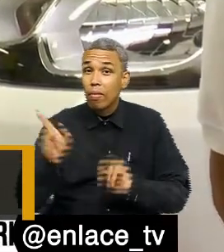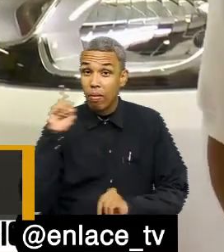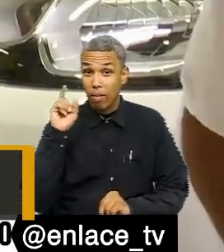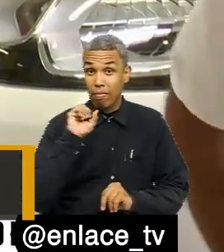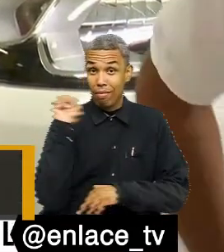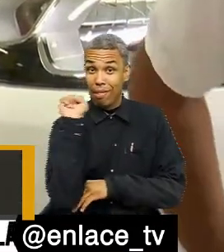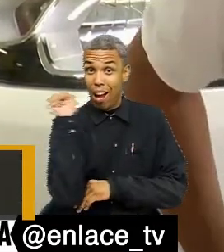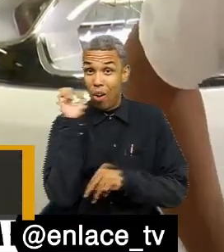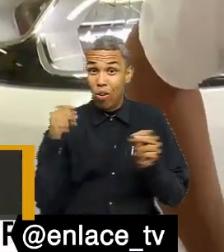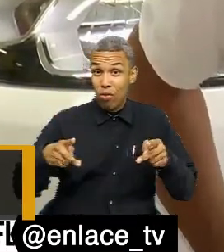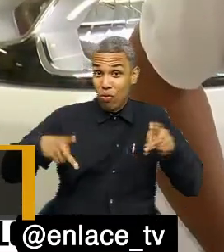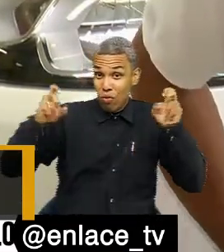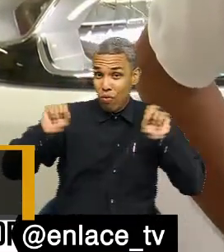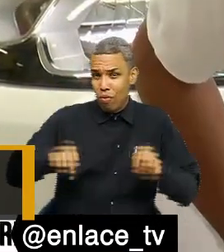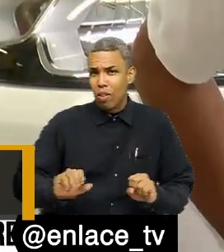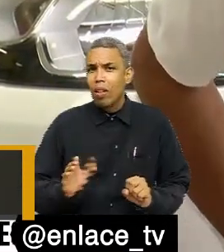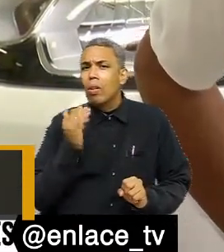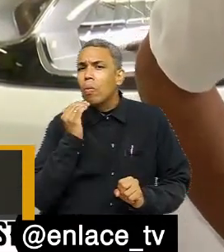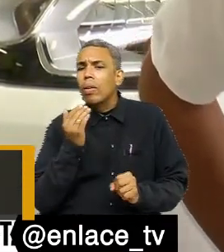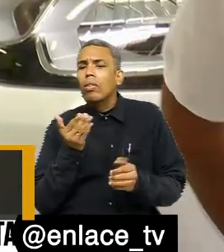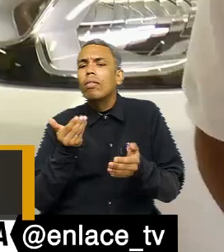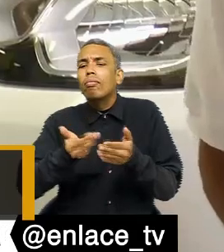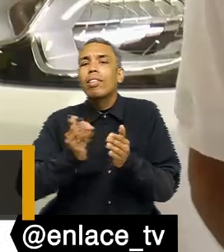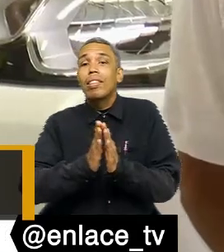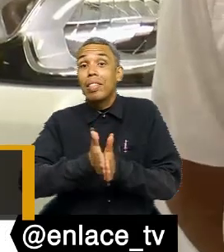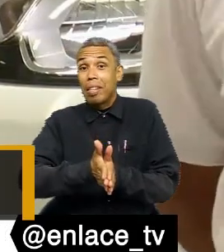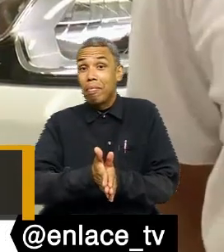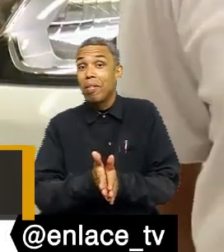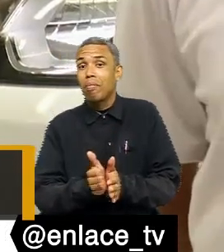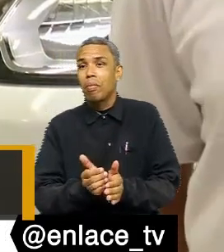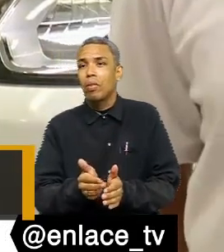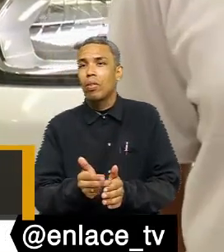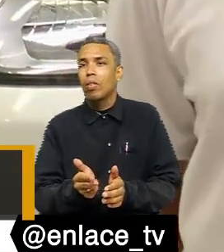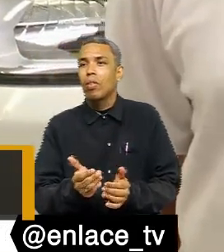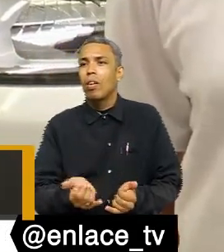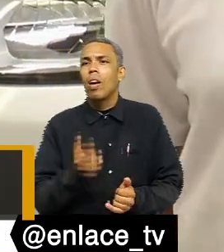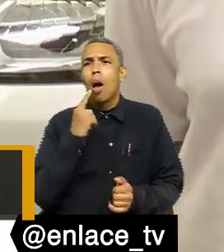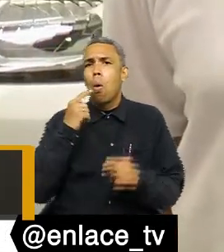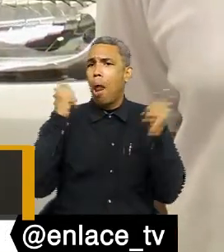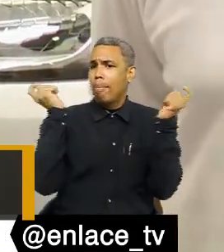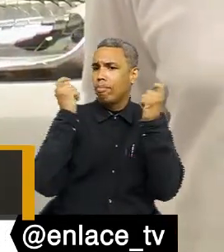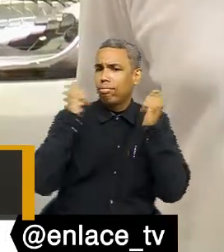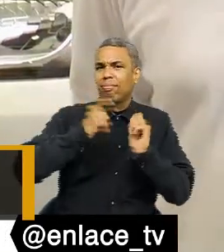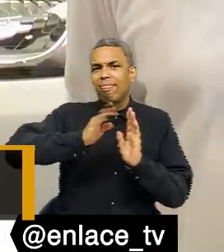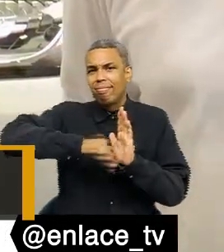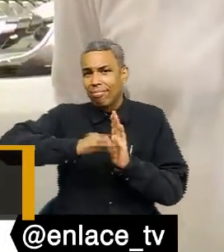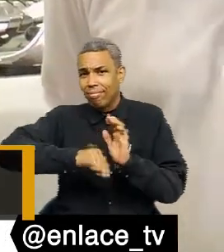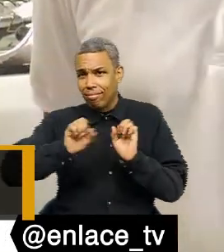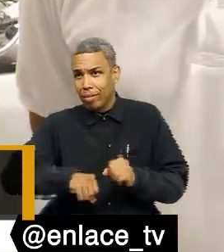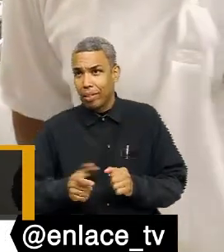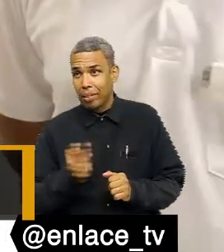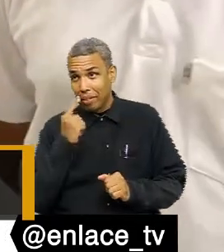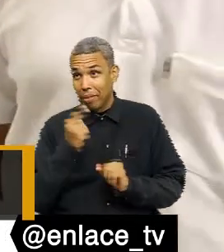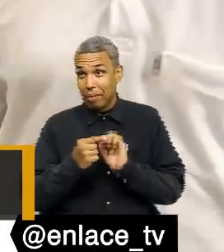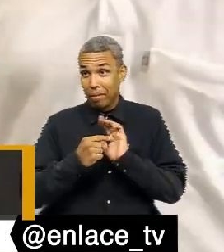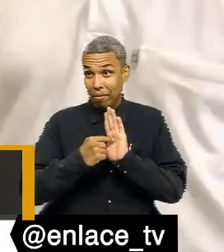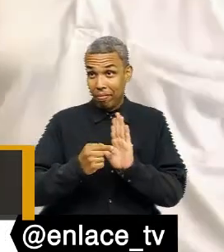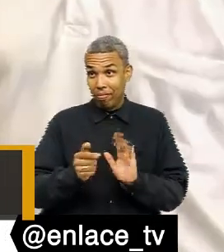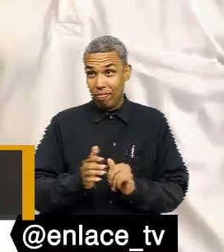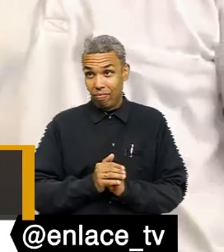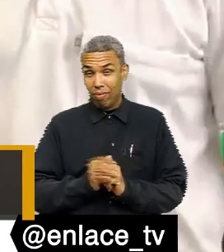administrador de Autoservicio La Quinta, que nos cuente directamente de qué se tratan estas promociones y hoy cómo pasa la metodología de trabajo con los clientes